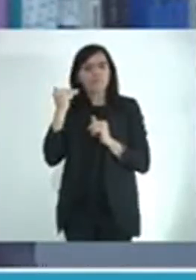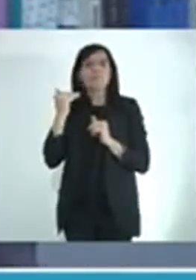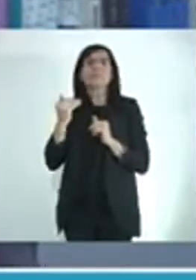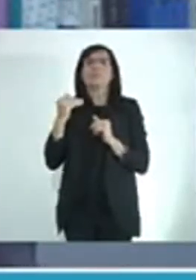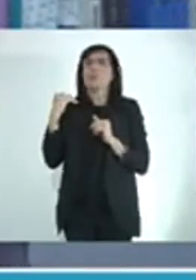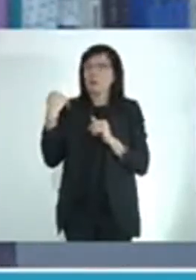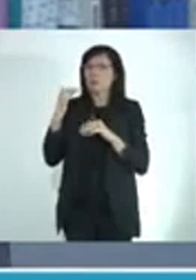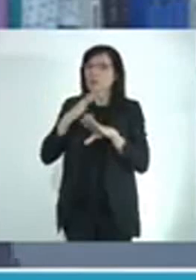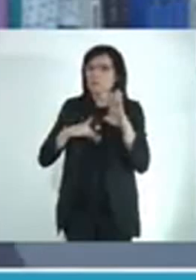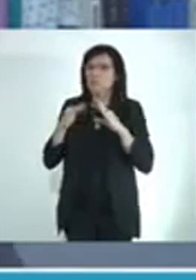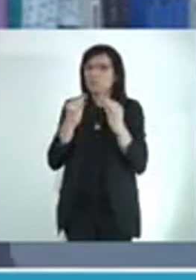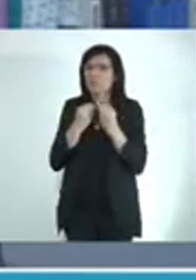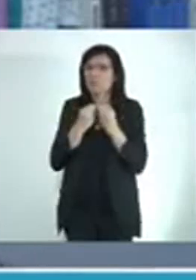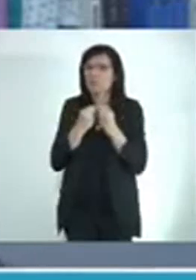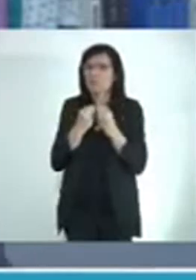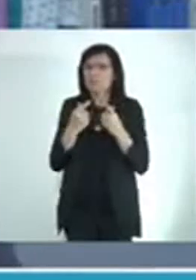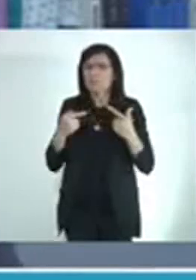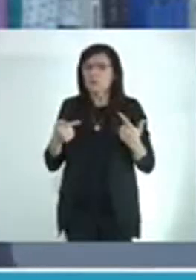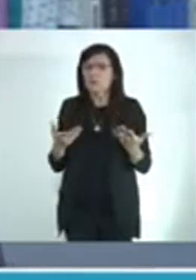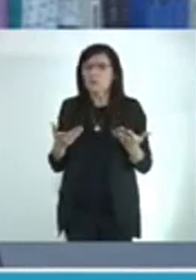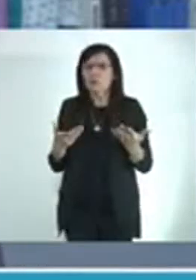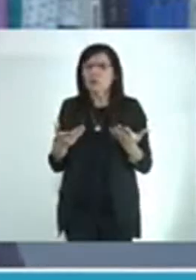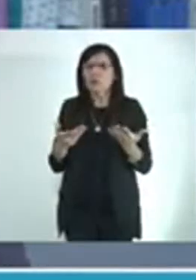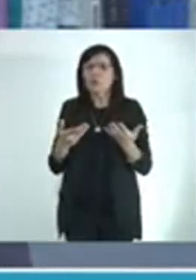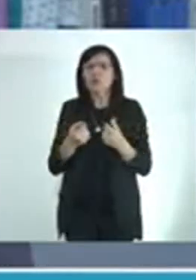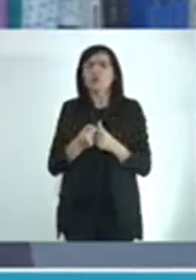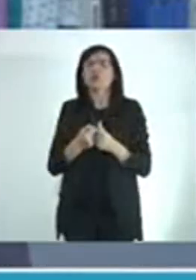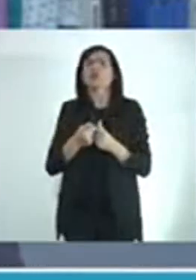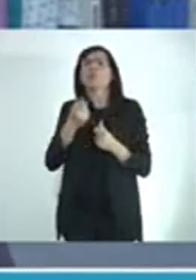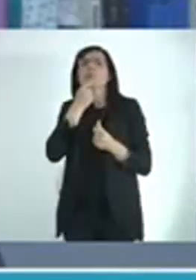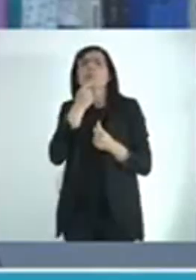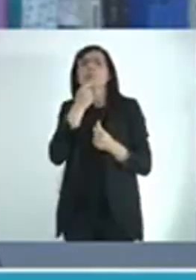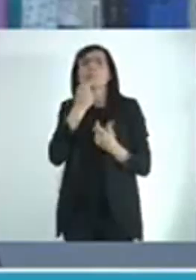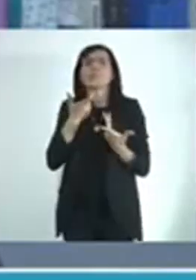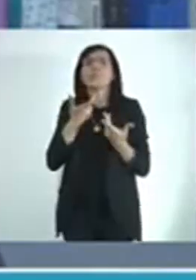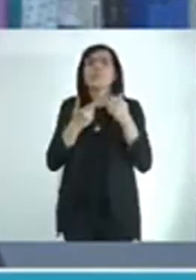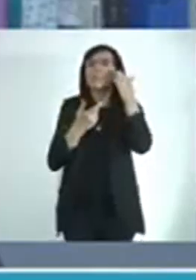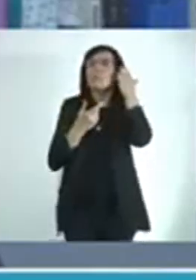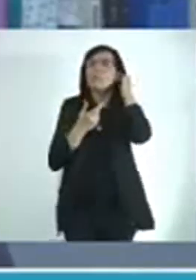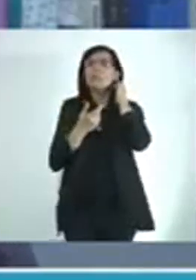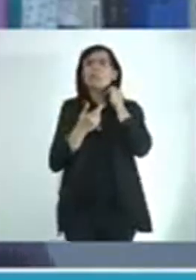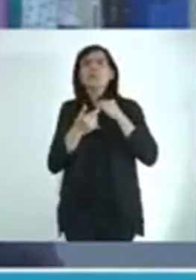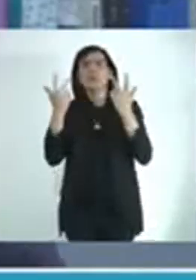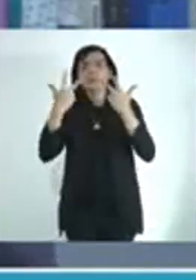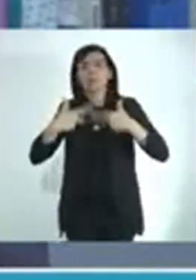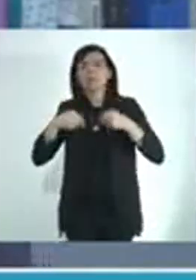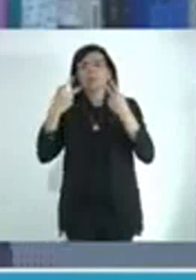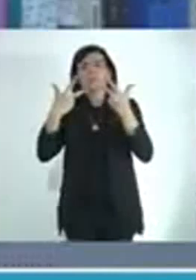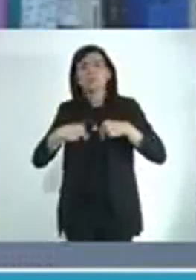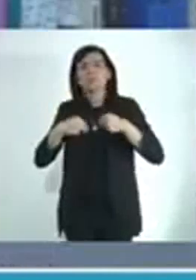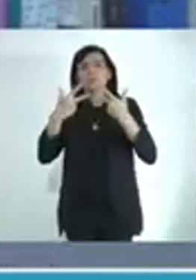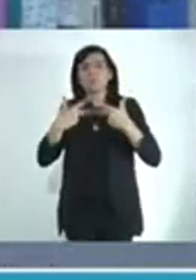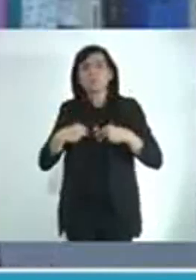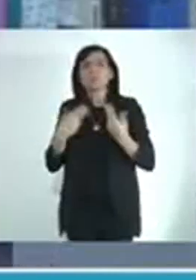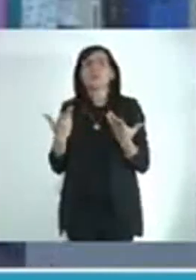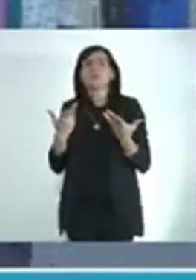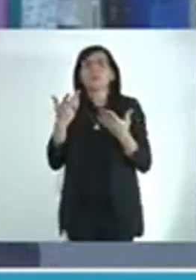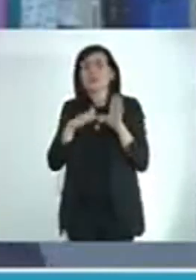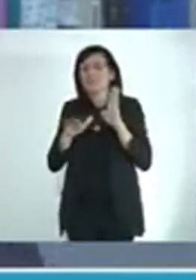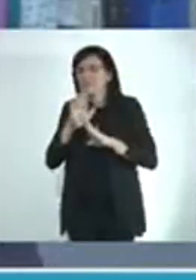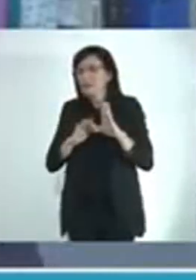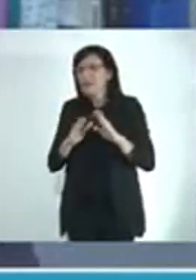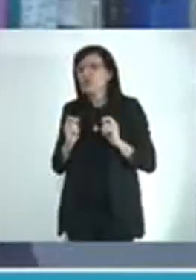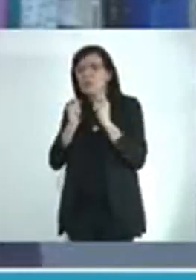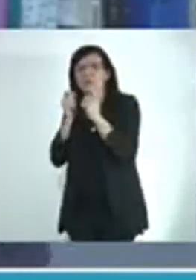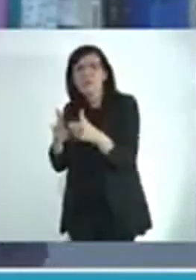vino trabajando, obviamente, con todo lo que es, nos llaman a nuestra dirección o por ahí nos enteramos de situaciones, capaz que por un mensaje, ustedes